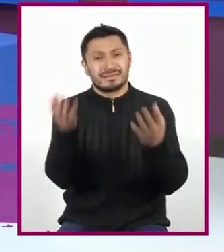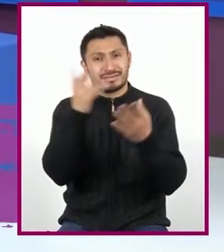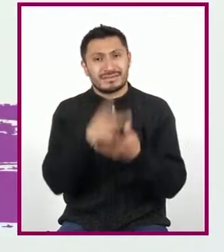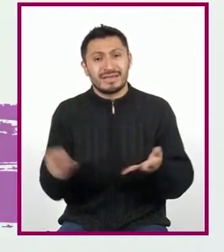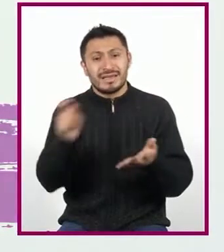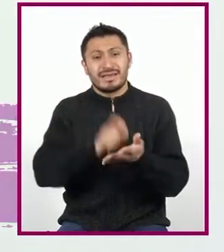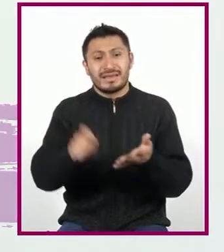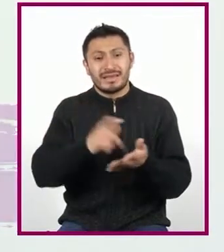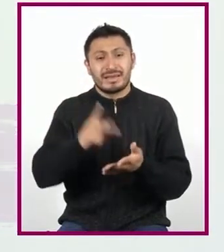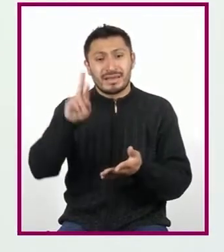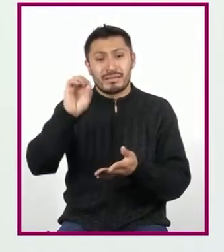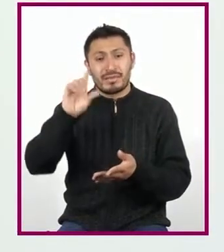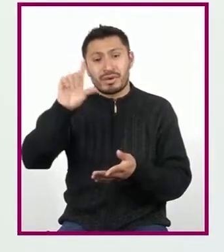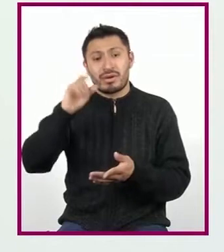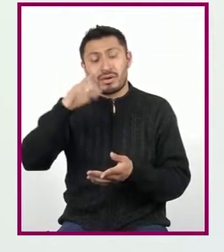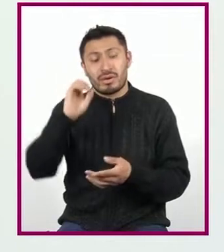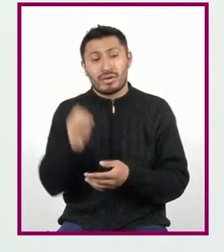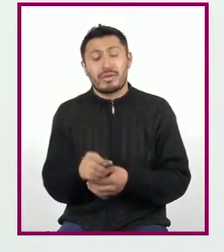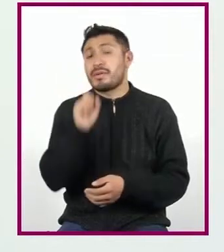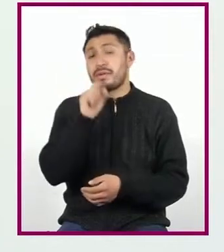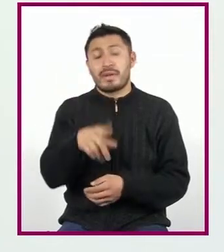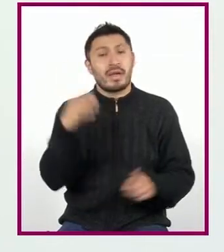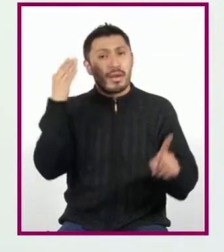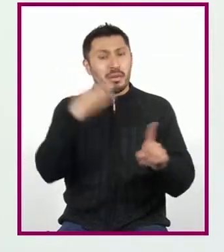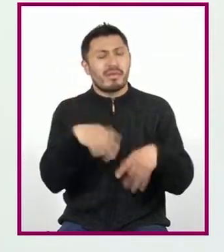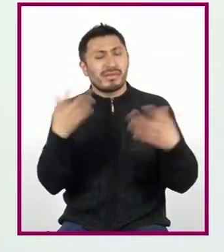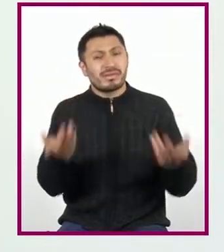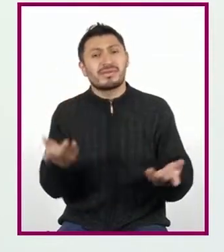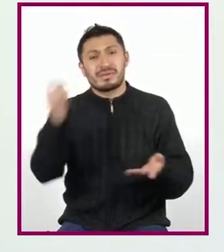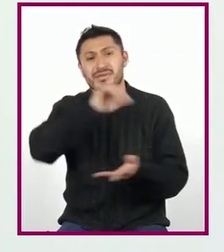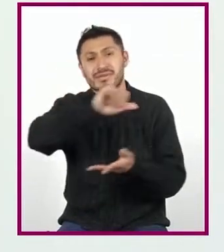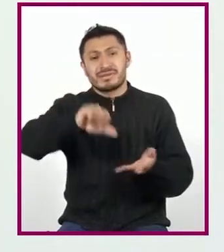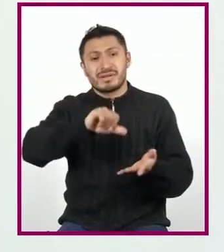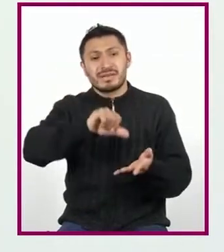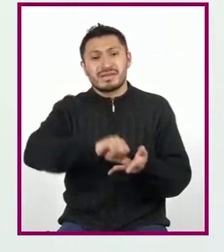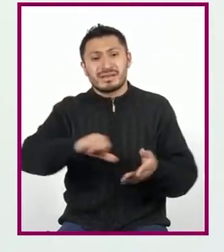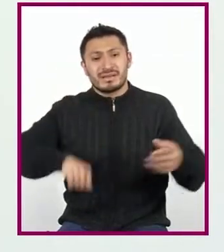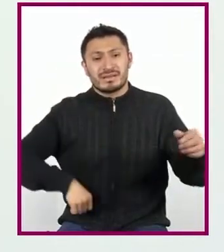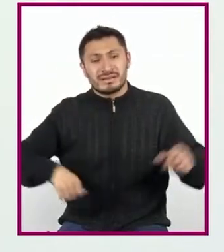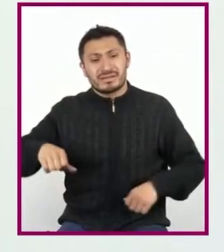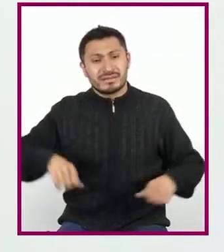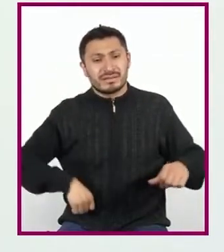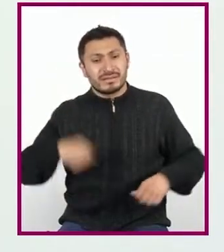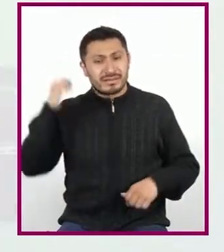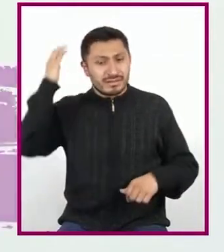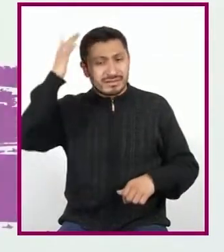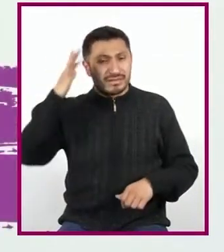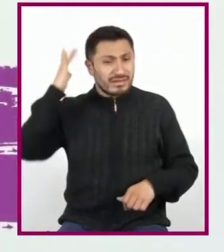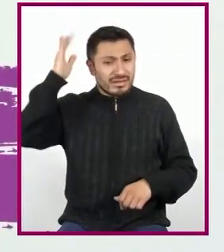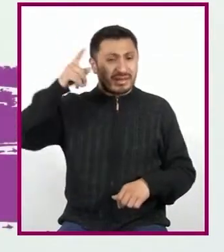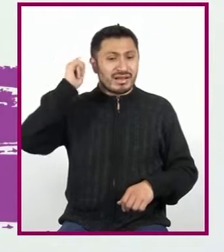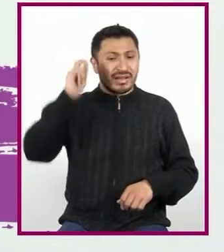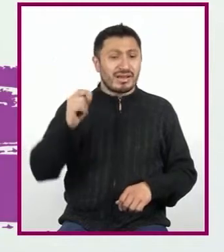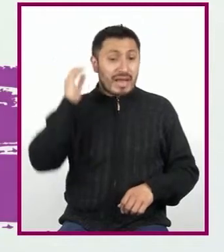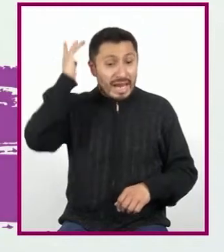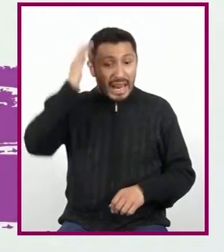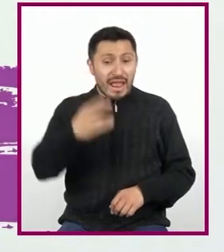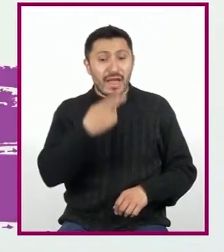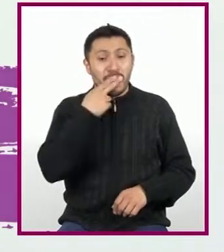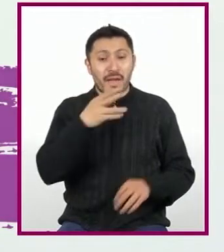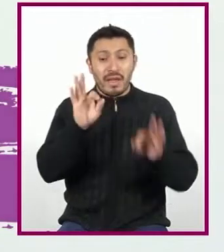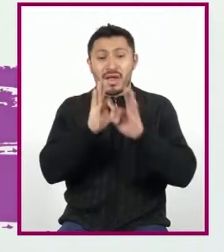prólogo. Asimismo, el propósito en el que centraremos nuestras actividades y análisis será analizar el uso